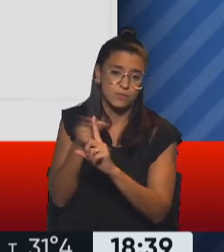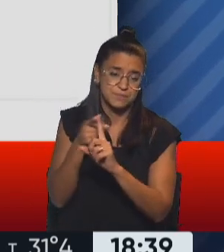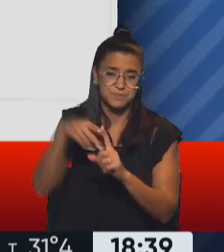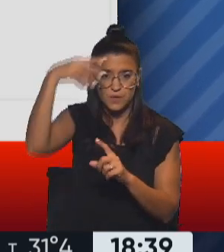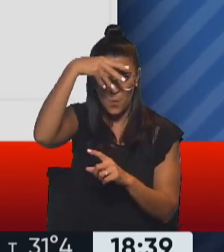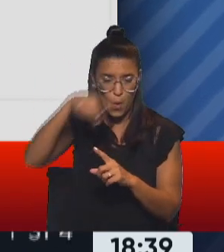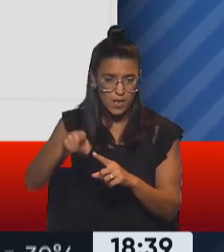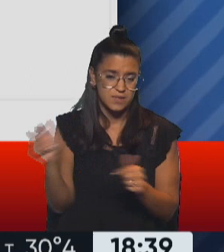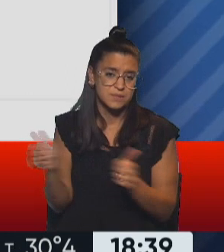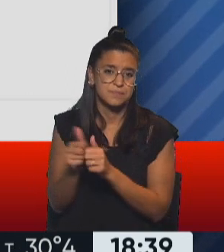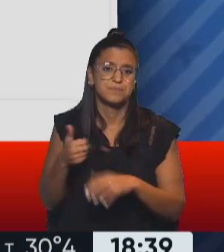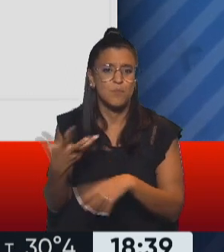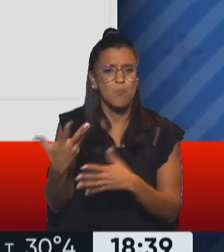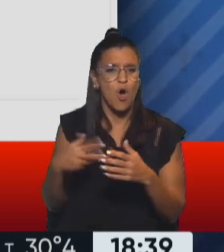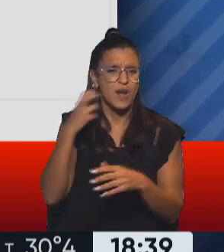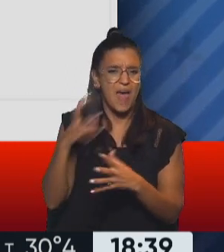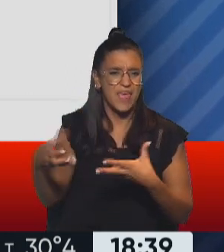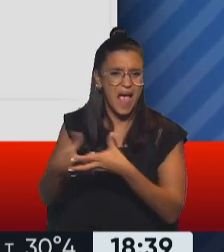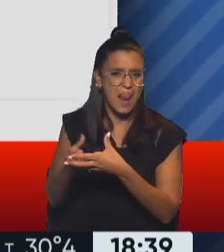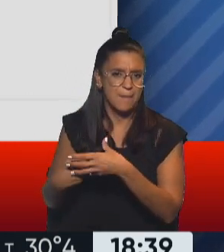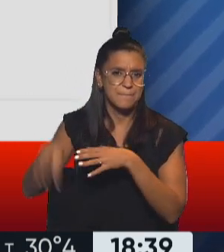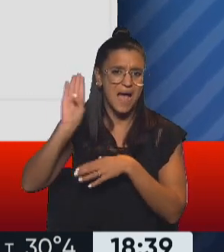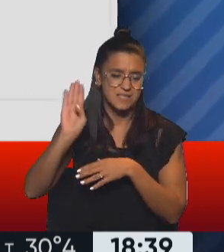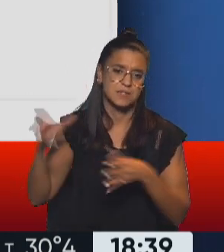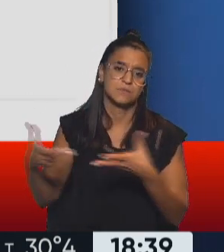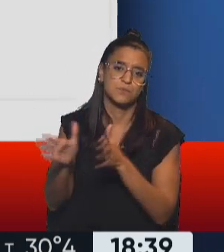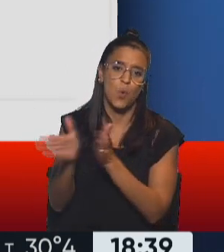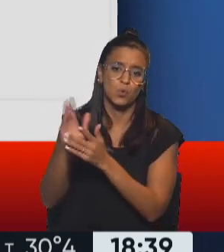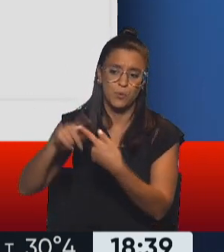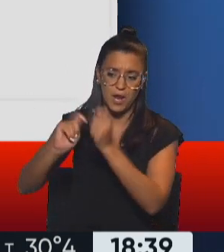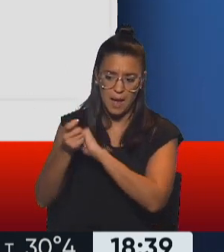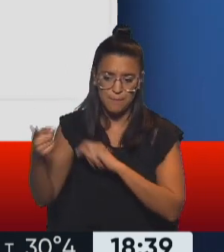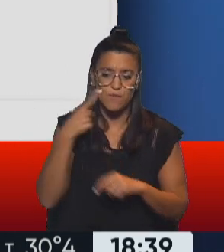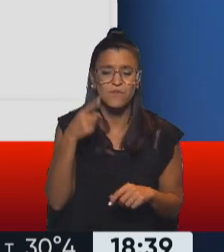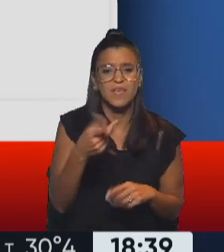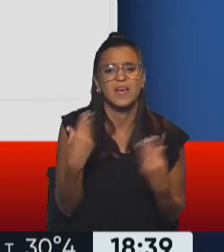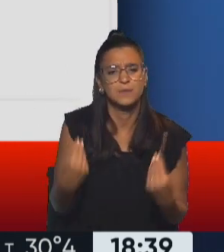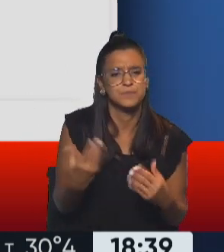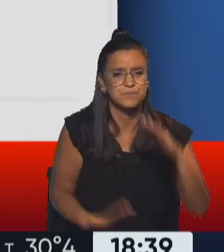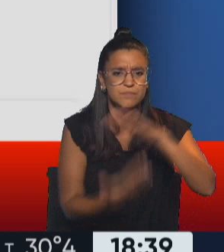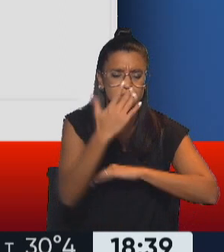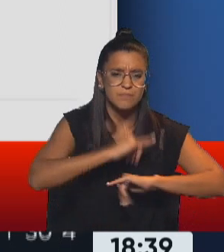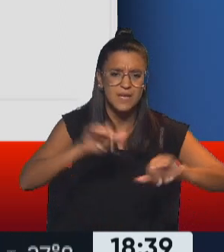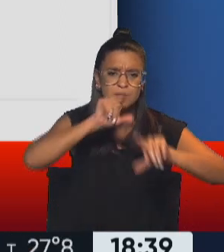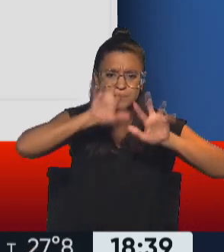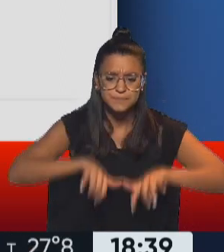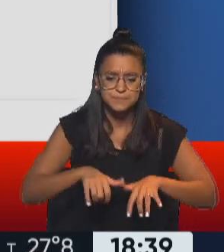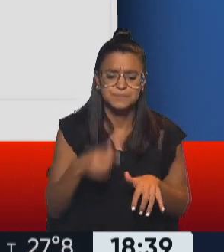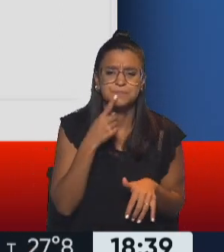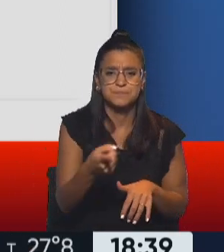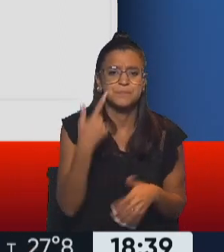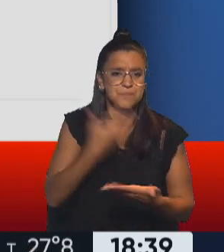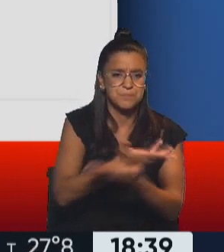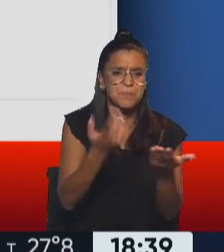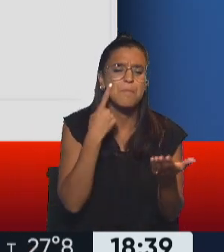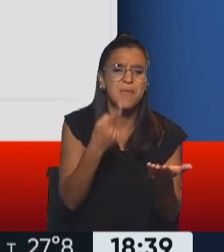es decir, representa la ala más radicalizada dentro de Juntos por el Cambio. Fíjate lo que tuitea Gerardo Milman, que a mí lo pedí a propósito para